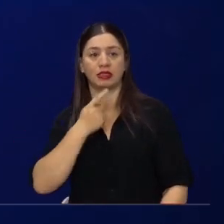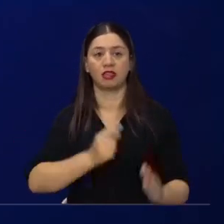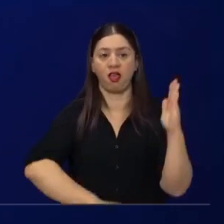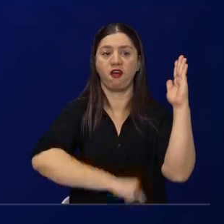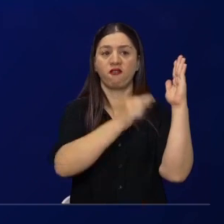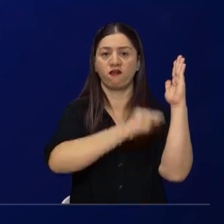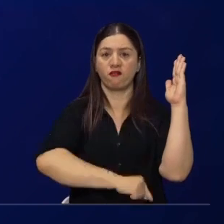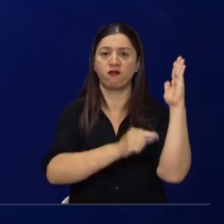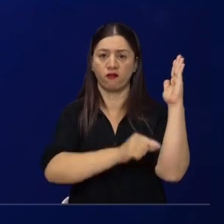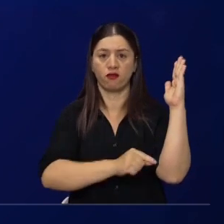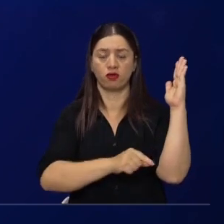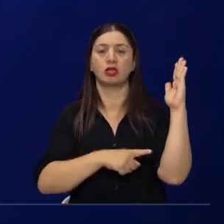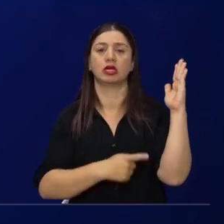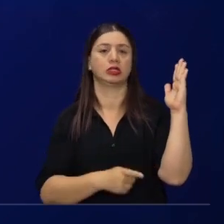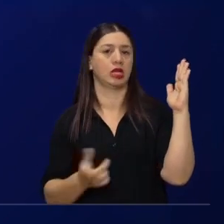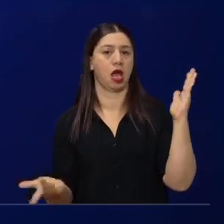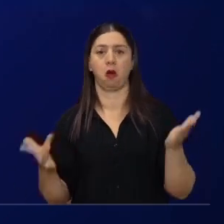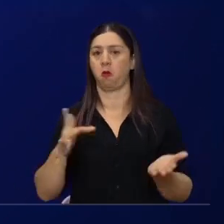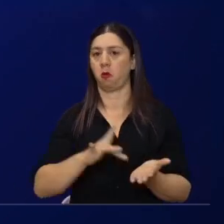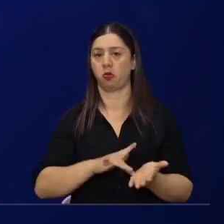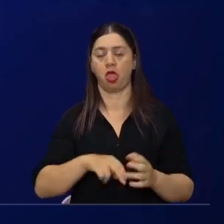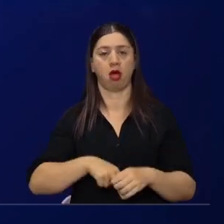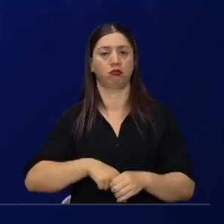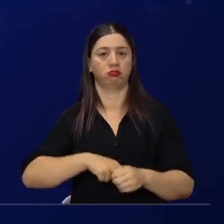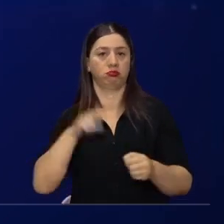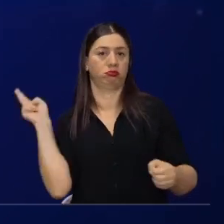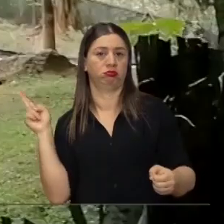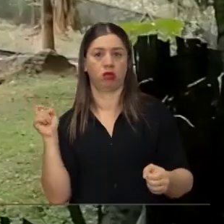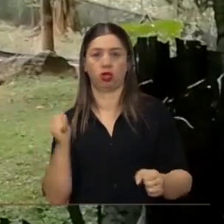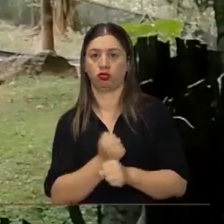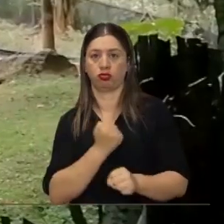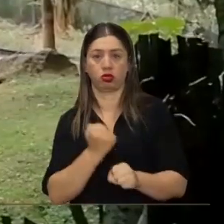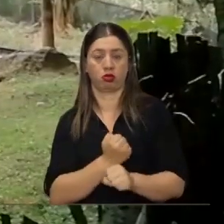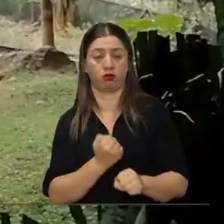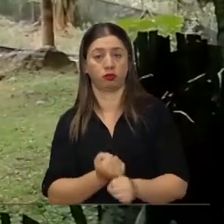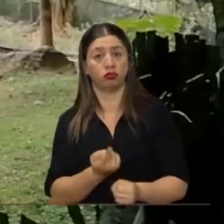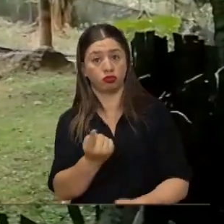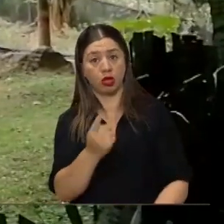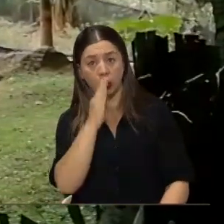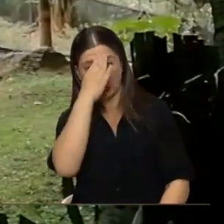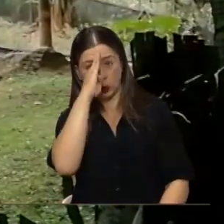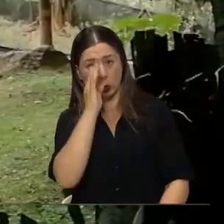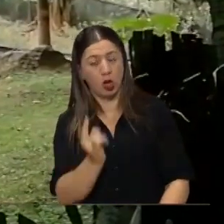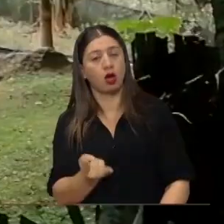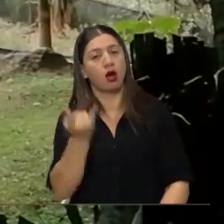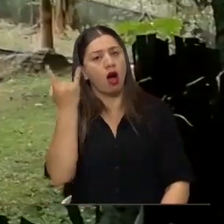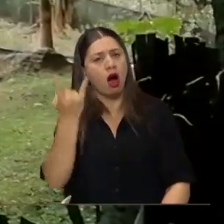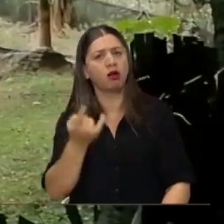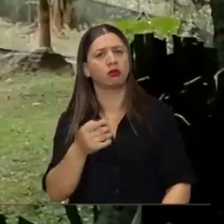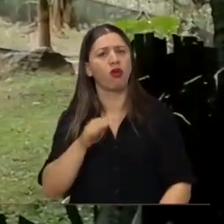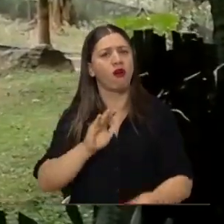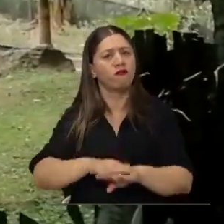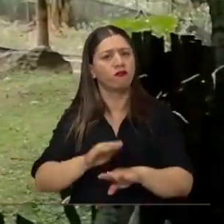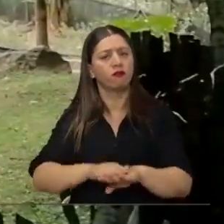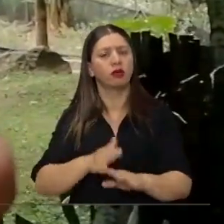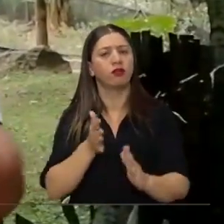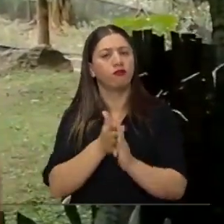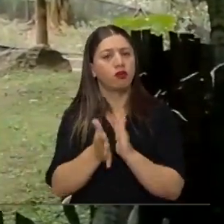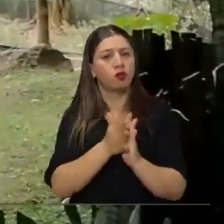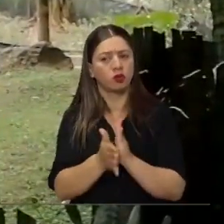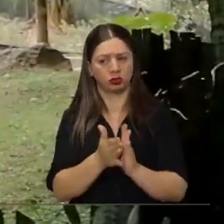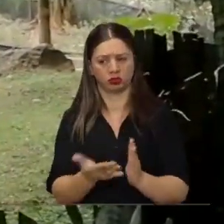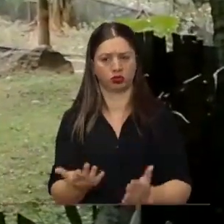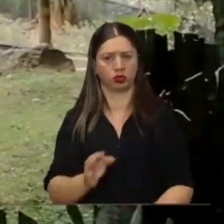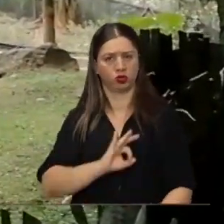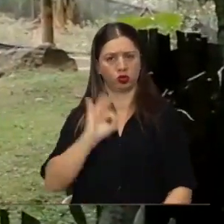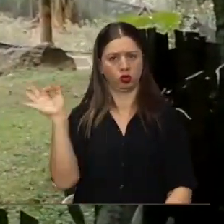un funcionario, el cual ya no hace parte de la institución. Si usted tiene dudas, si están solicitando información, la cual nunca